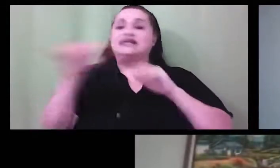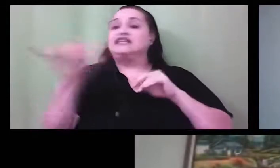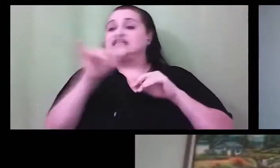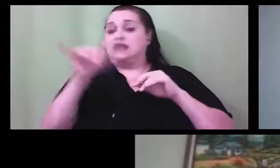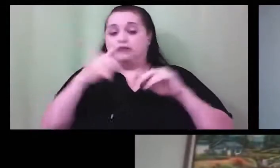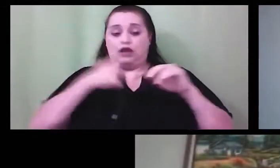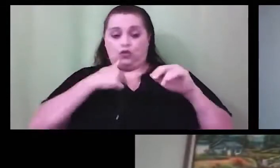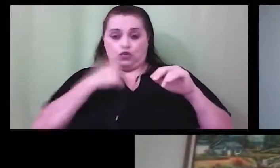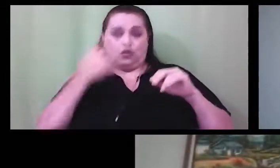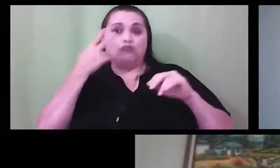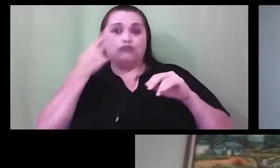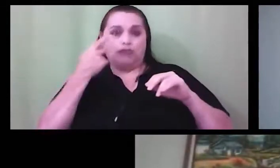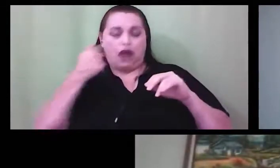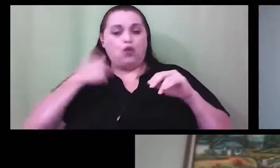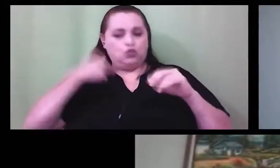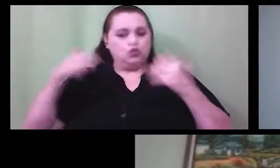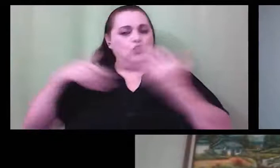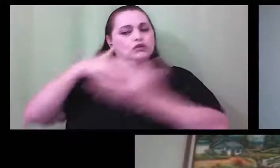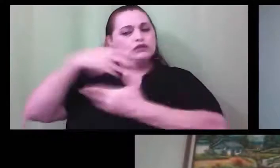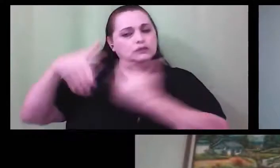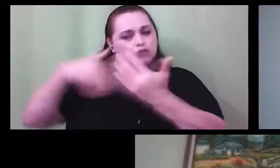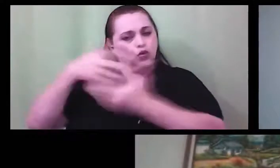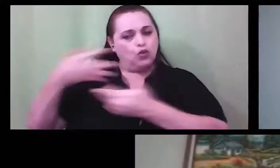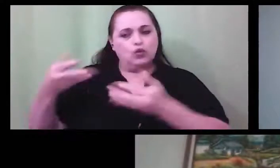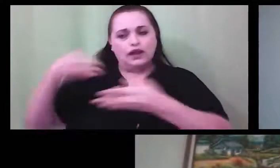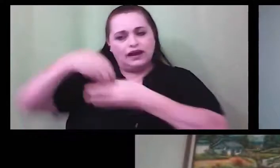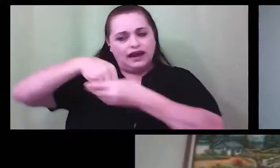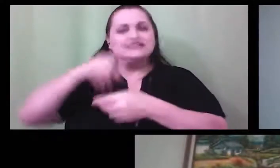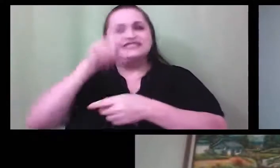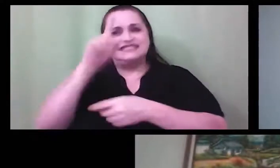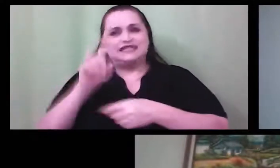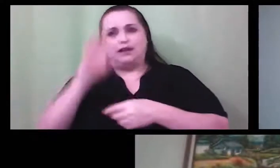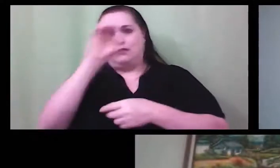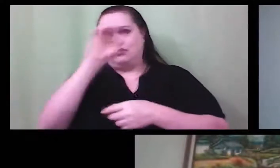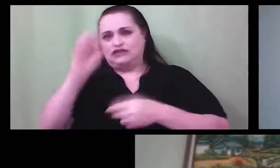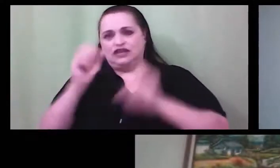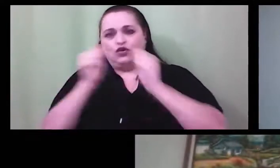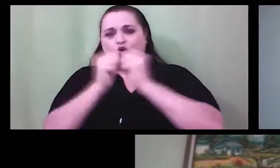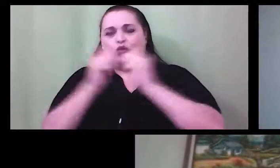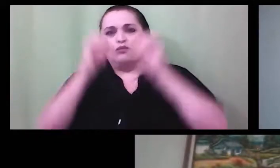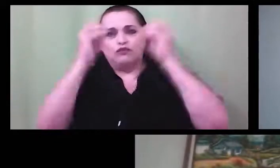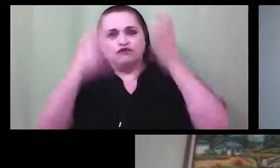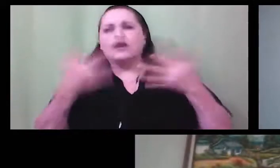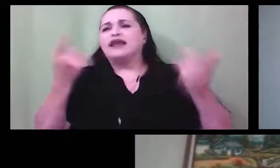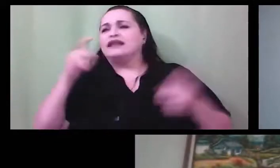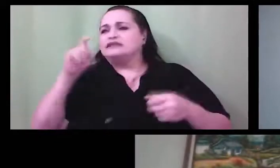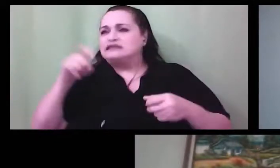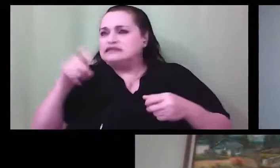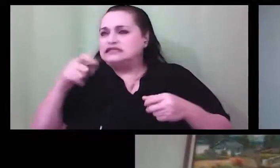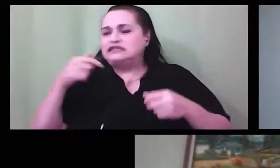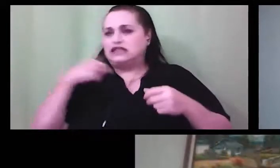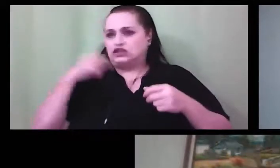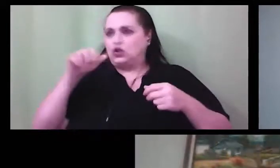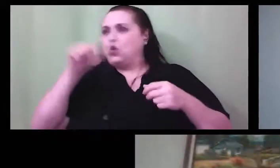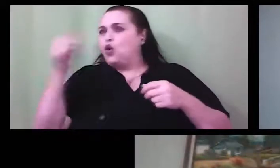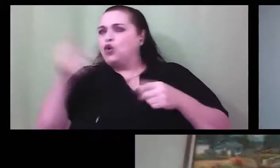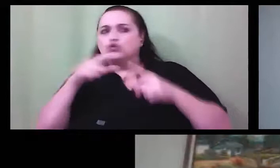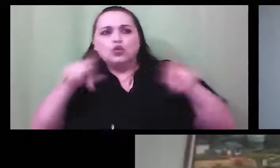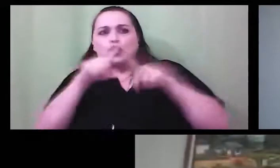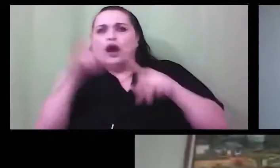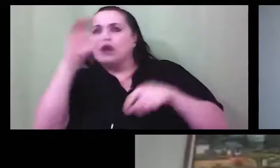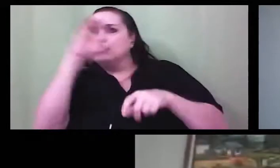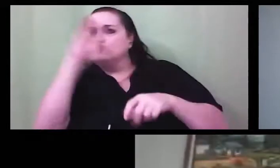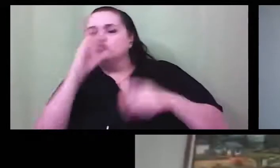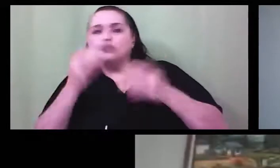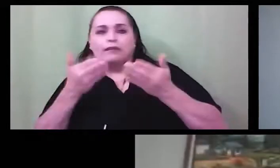como papá involucrarse 100% con el profesor, qué ocupa, en qué otro lugar puedo buscar material